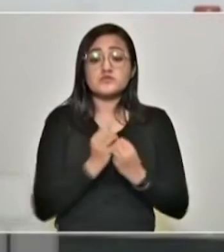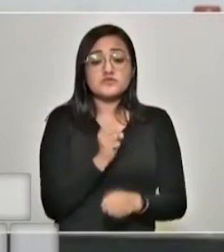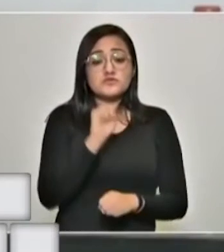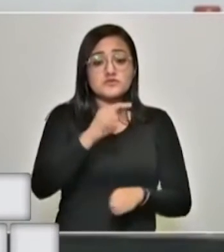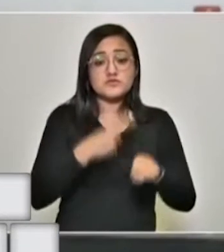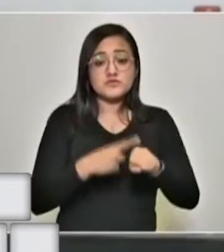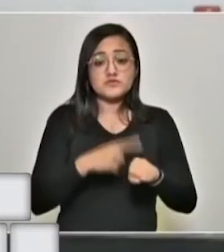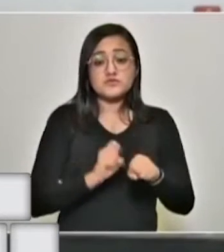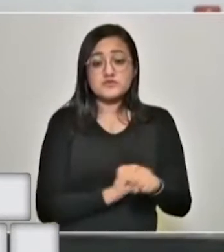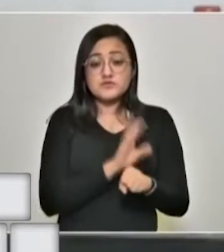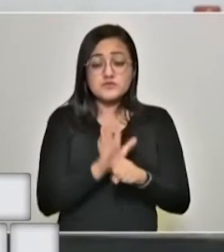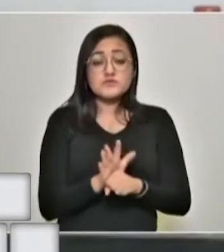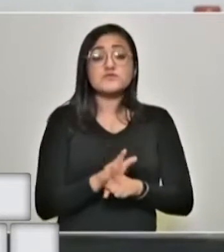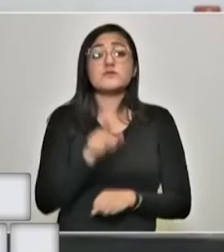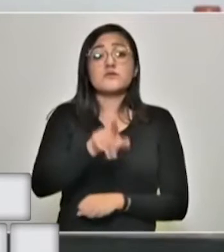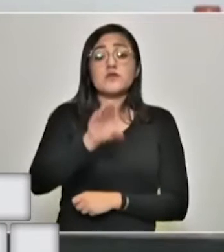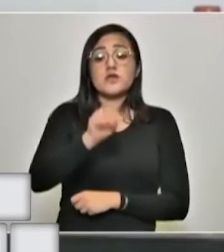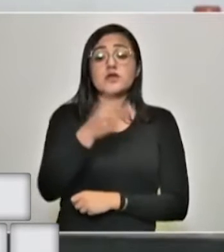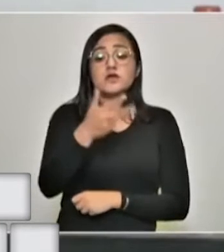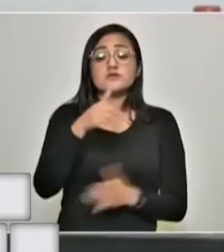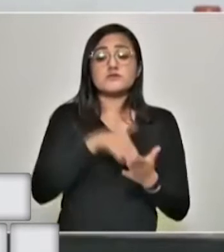con un acumulado de casos positivos de